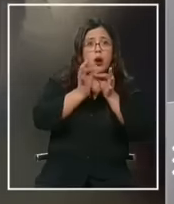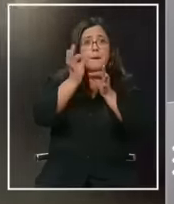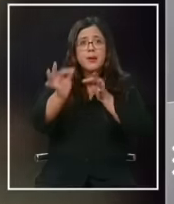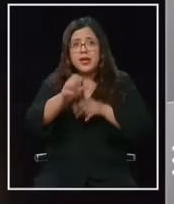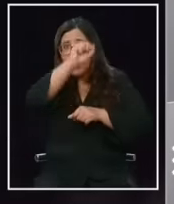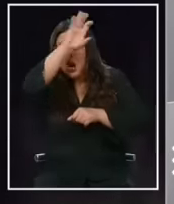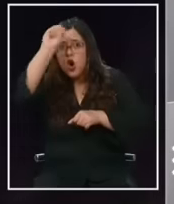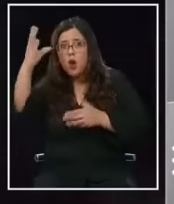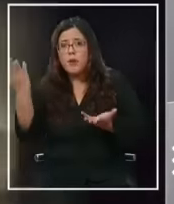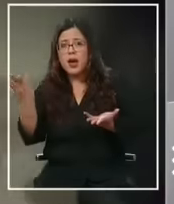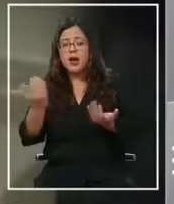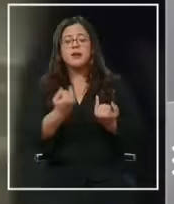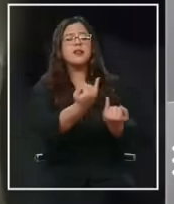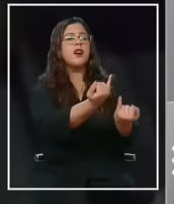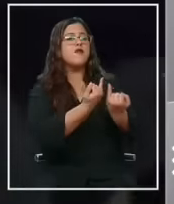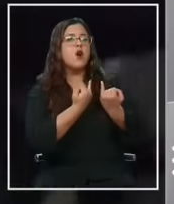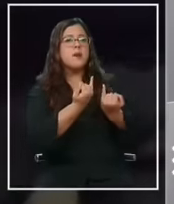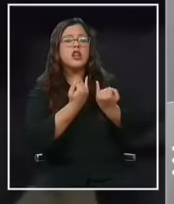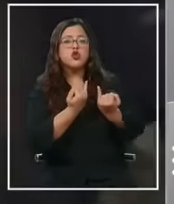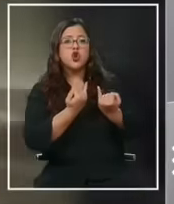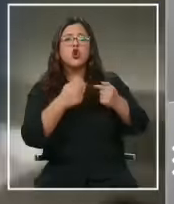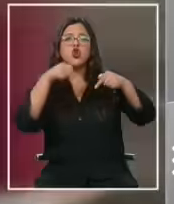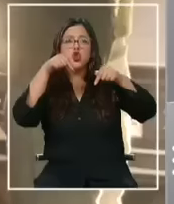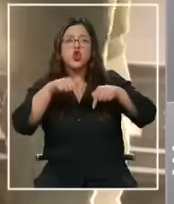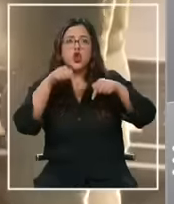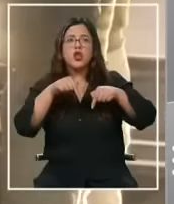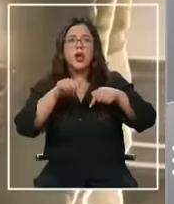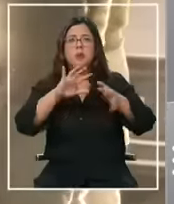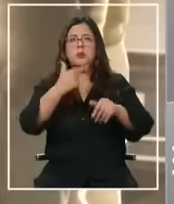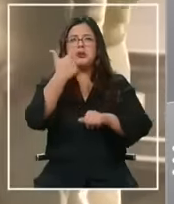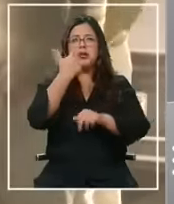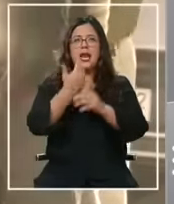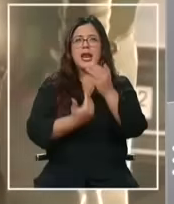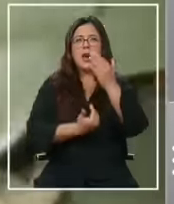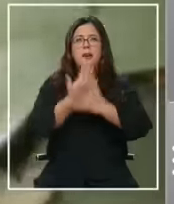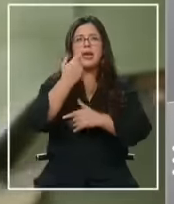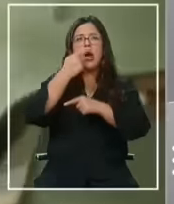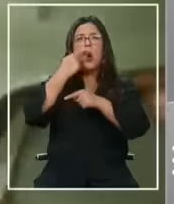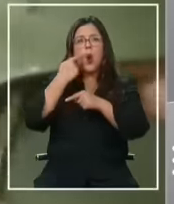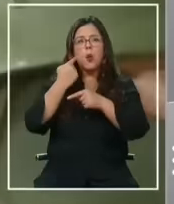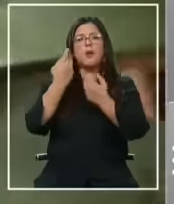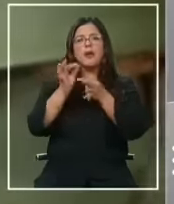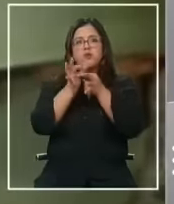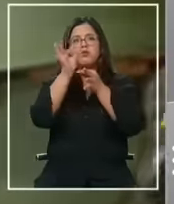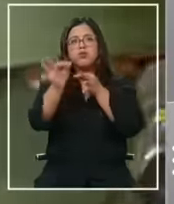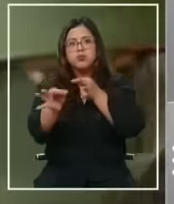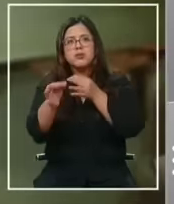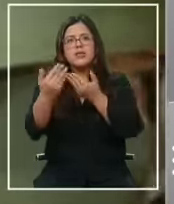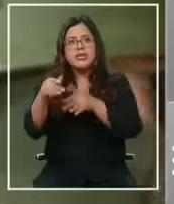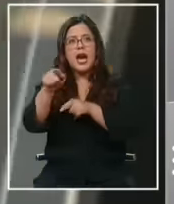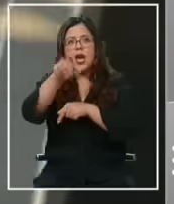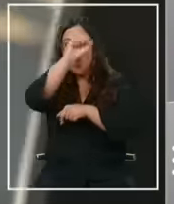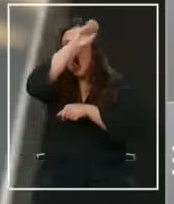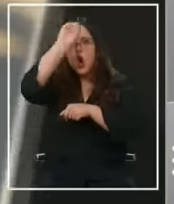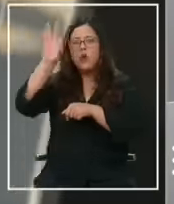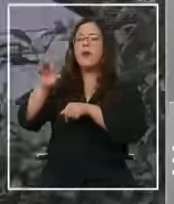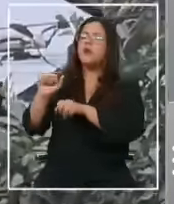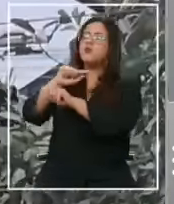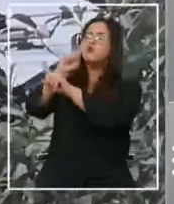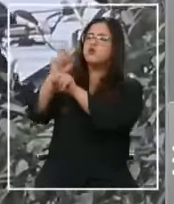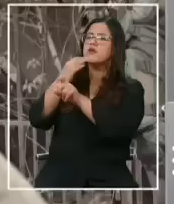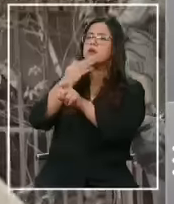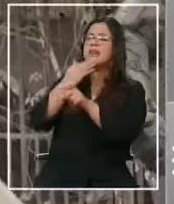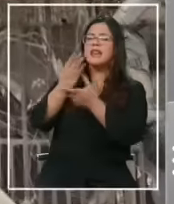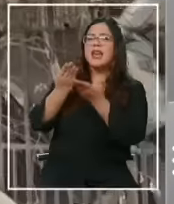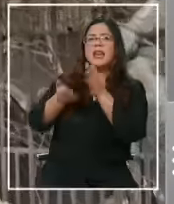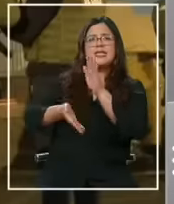La información que tuvimos nosotros fue que hoy día, ya pasadito a las 7 de la mañana, él estaba ya en Colombia. Fiscal, sabemos también que salió de